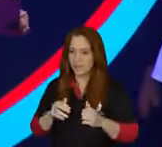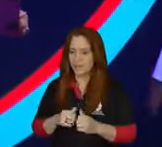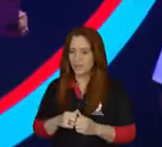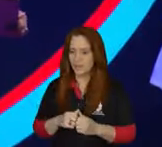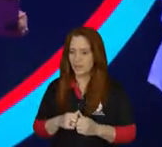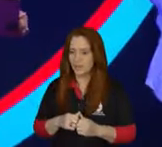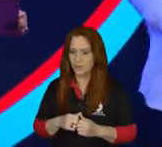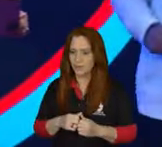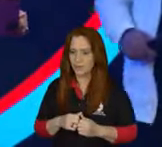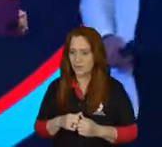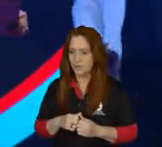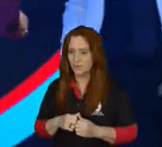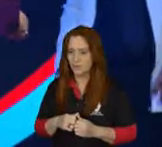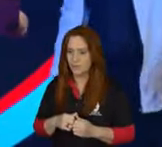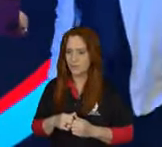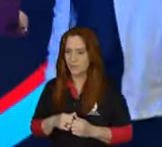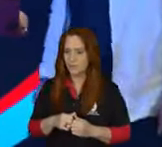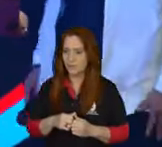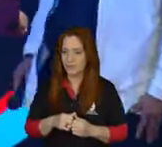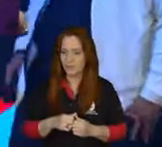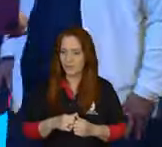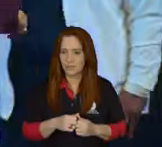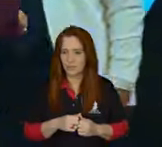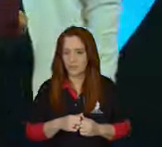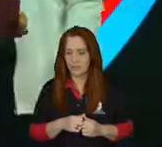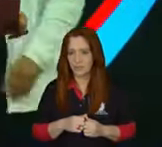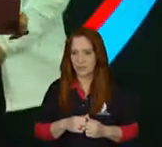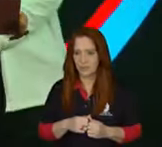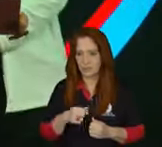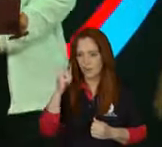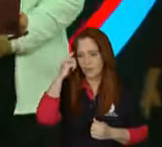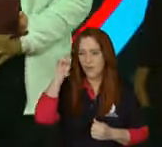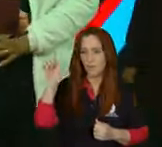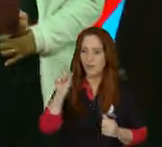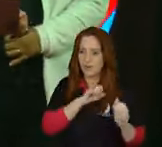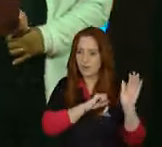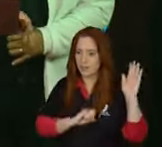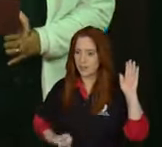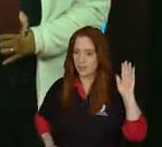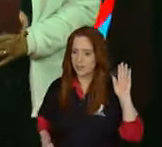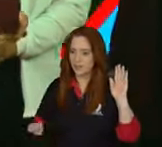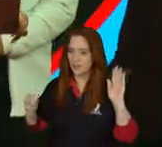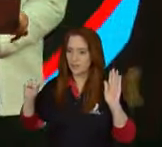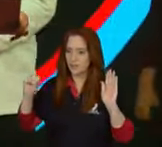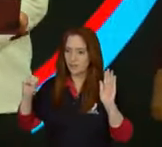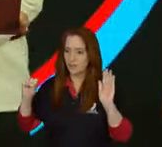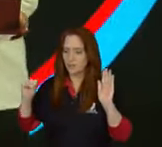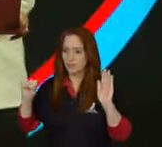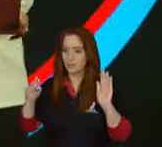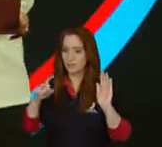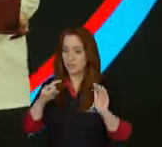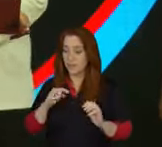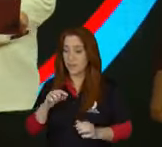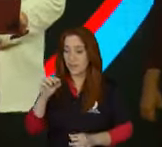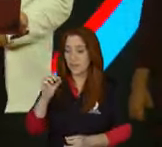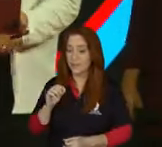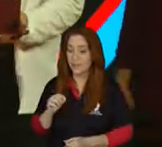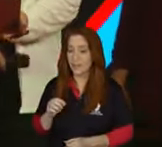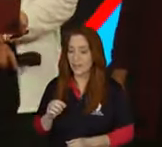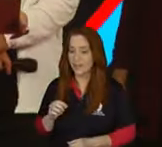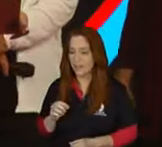agraciados y afortunados de parte del Señor, de contar con amistades y gente hermosa que edifica nuestras